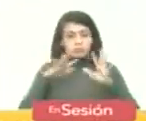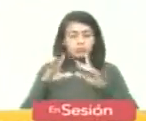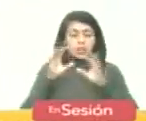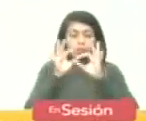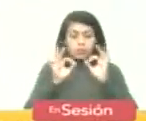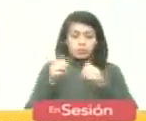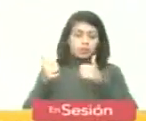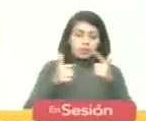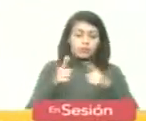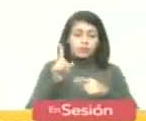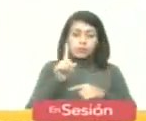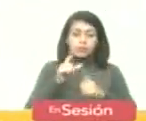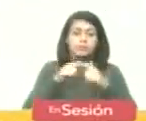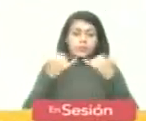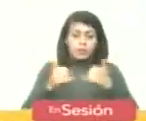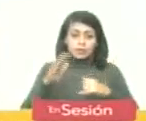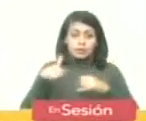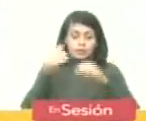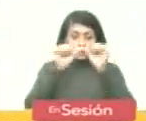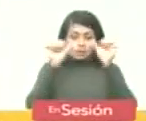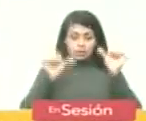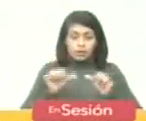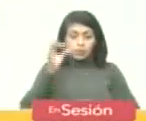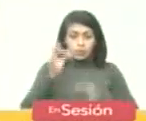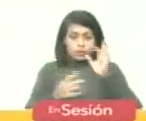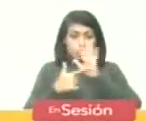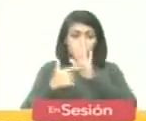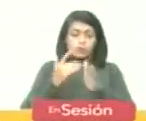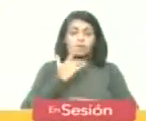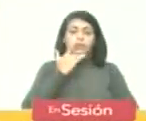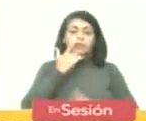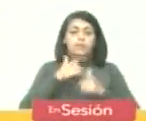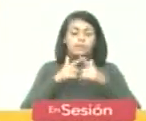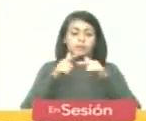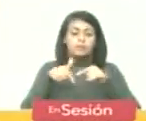manera. Y cuando el sistema de justicia demuestra su valentía,